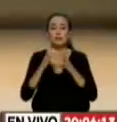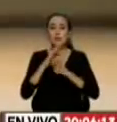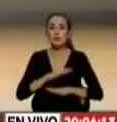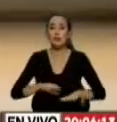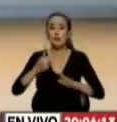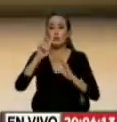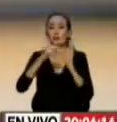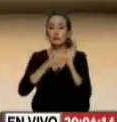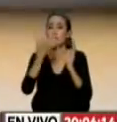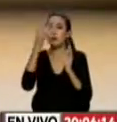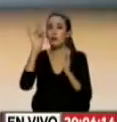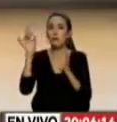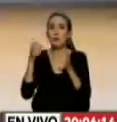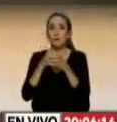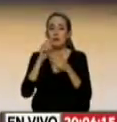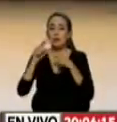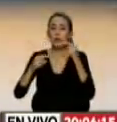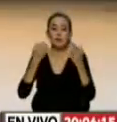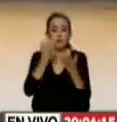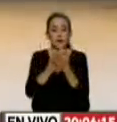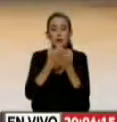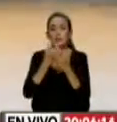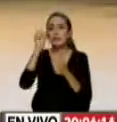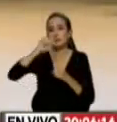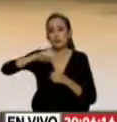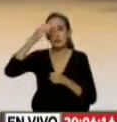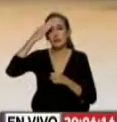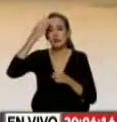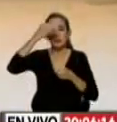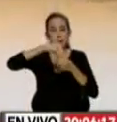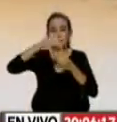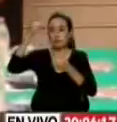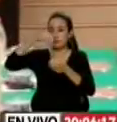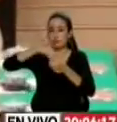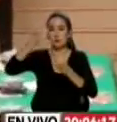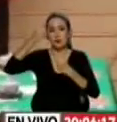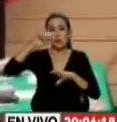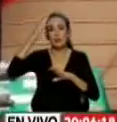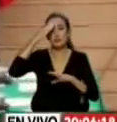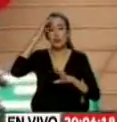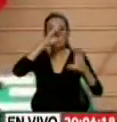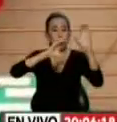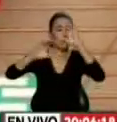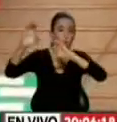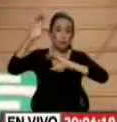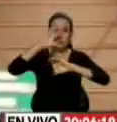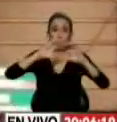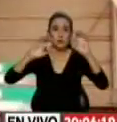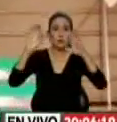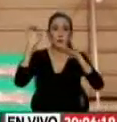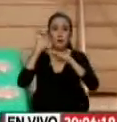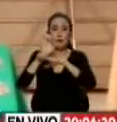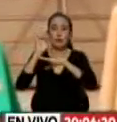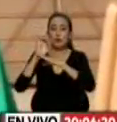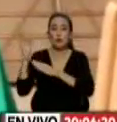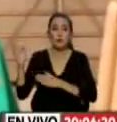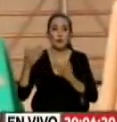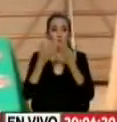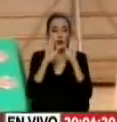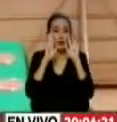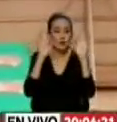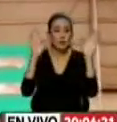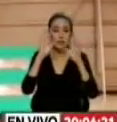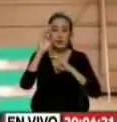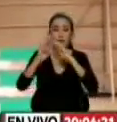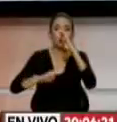están identificadas las fuentes de financiamiento para enfrentar el déficit fiscal. Se busca, dijo, un país con canales abiertos al mundo y con